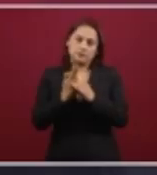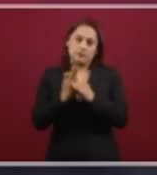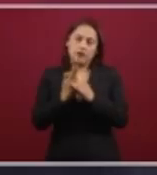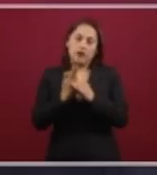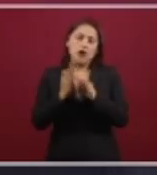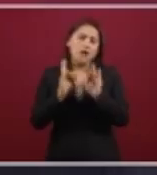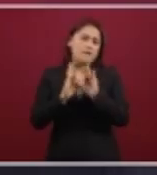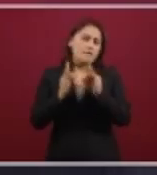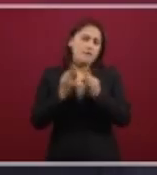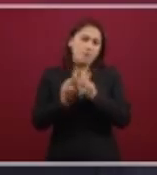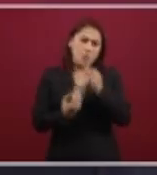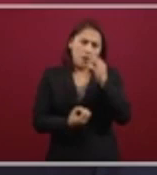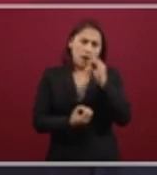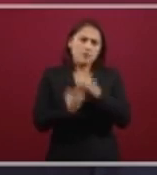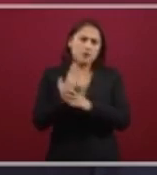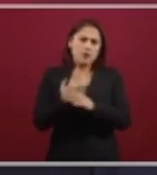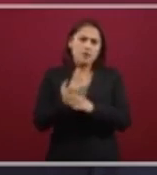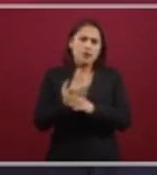cierta inconformidad,